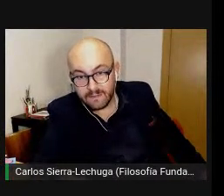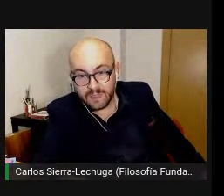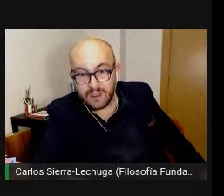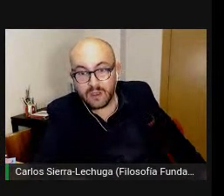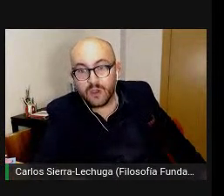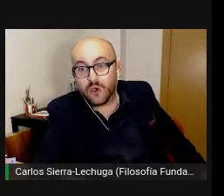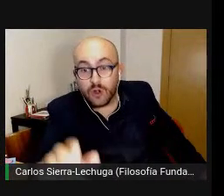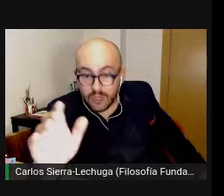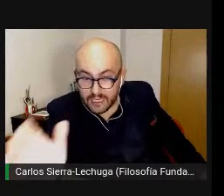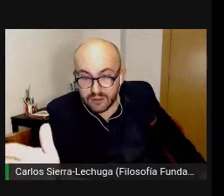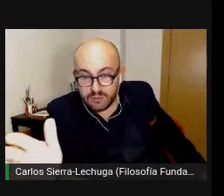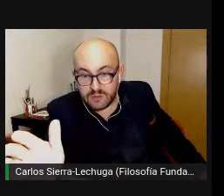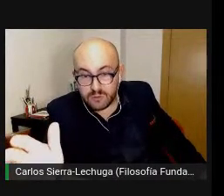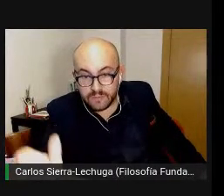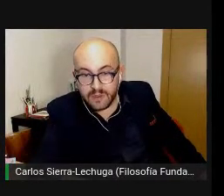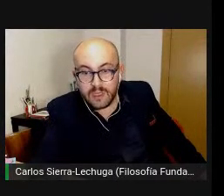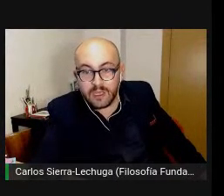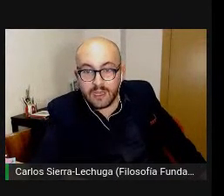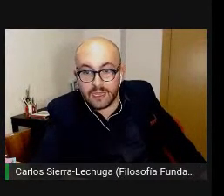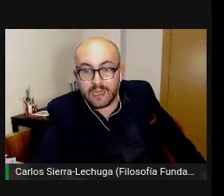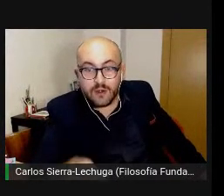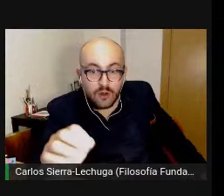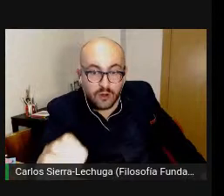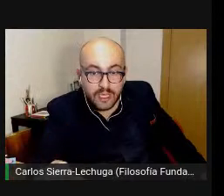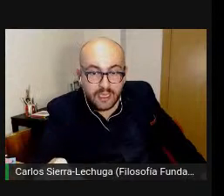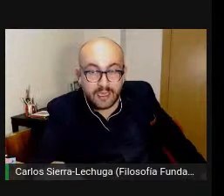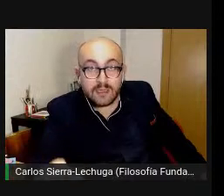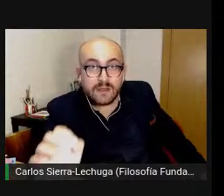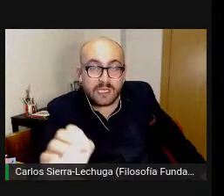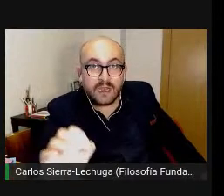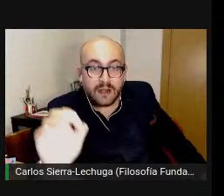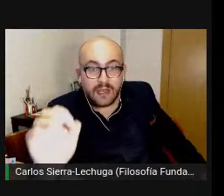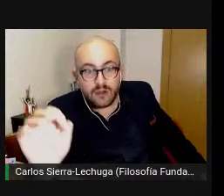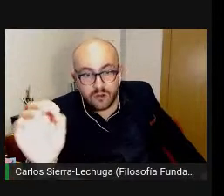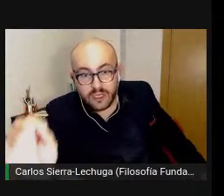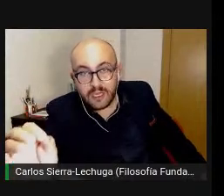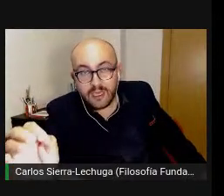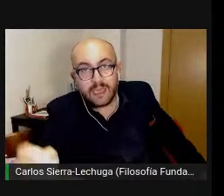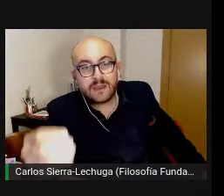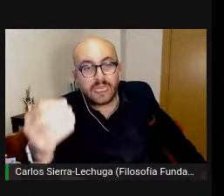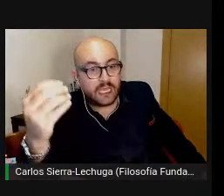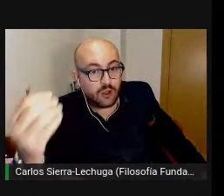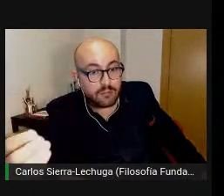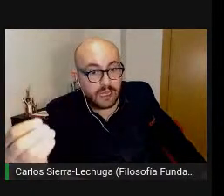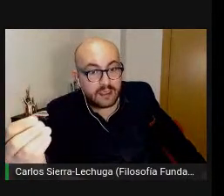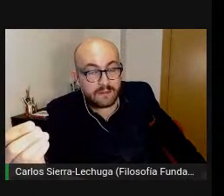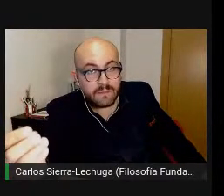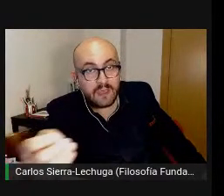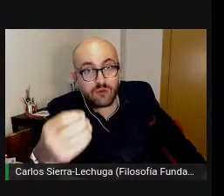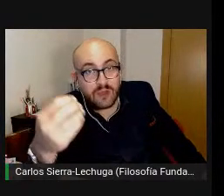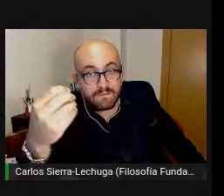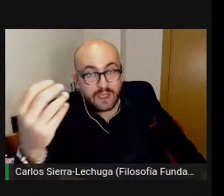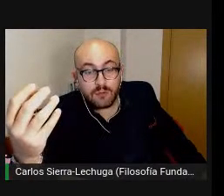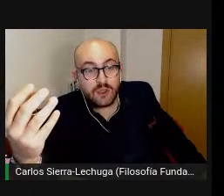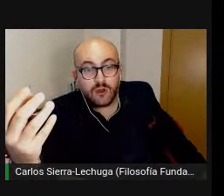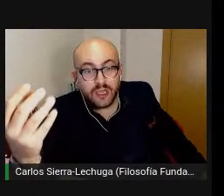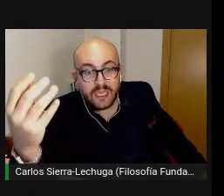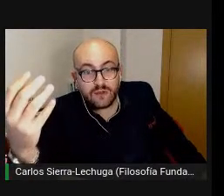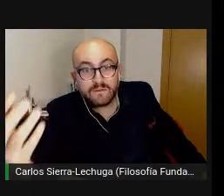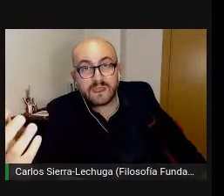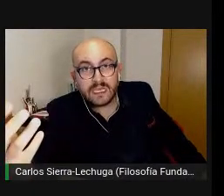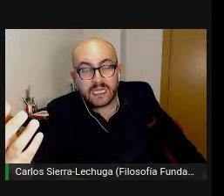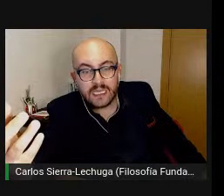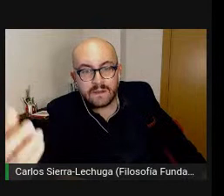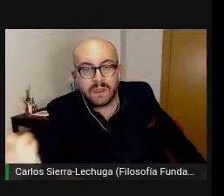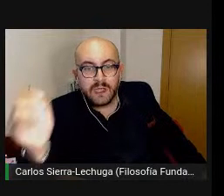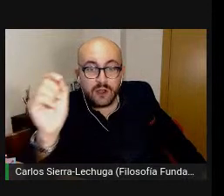inteligente o lo que es lo mismo la tecnología sin geología es incompleta es una fenomenología